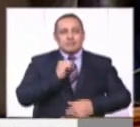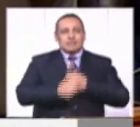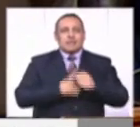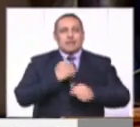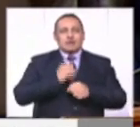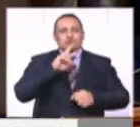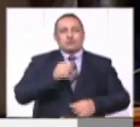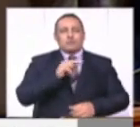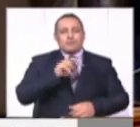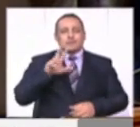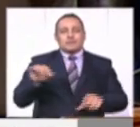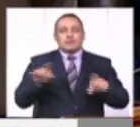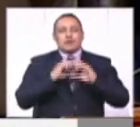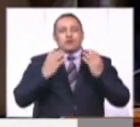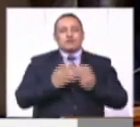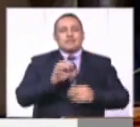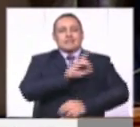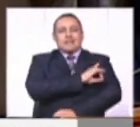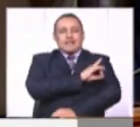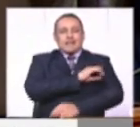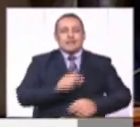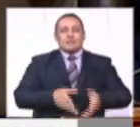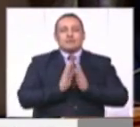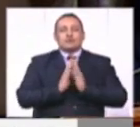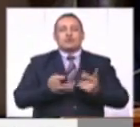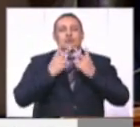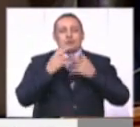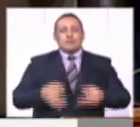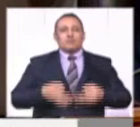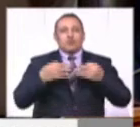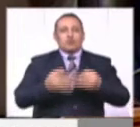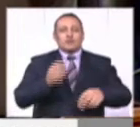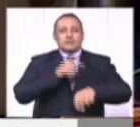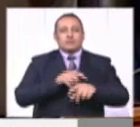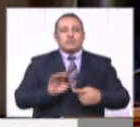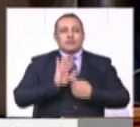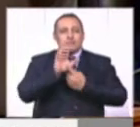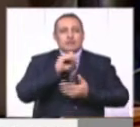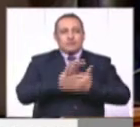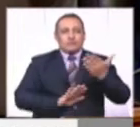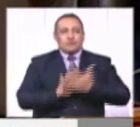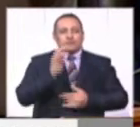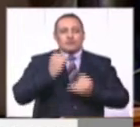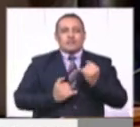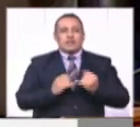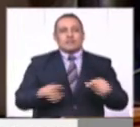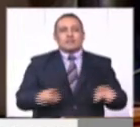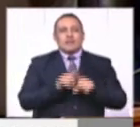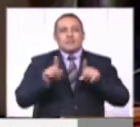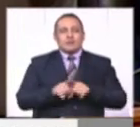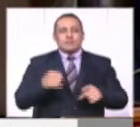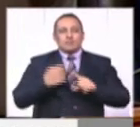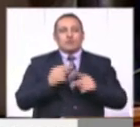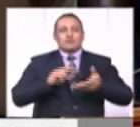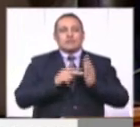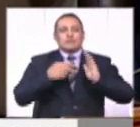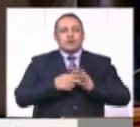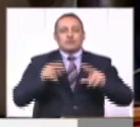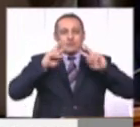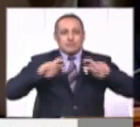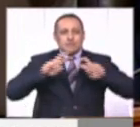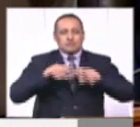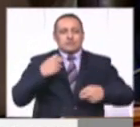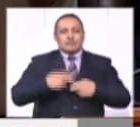2023 la congresista delegada prórroga de plazo para emitir el informe final por tratarse de una investigación